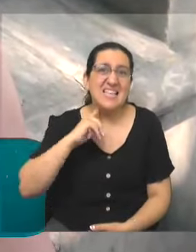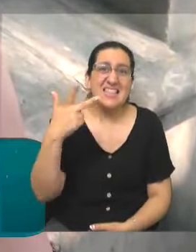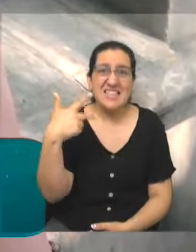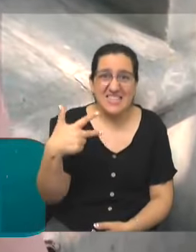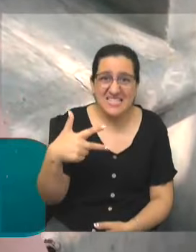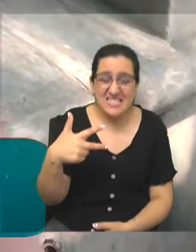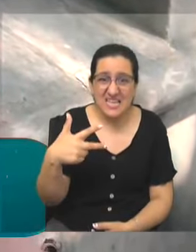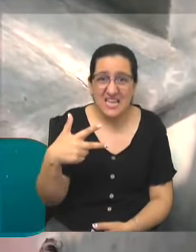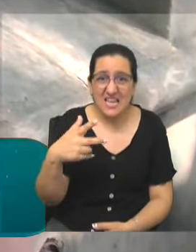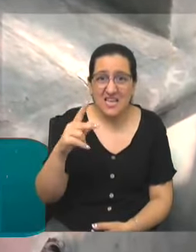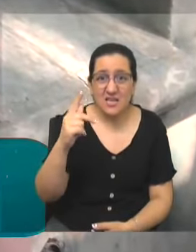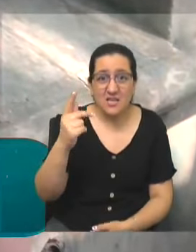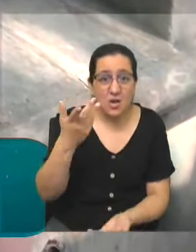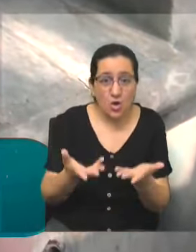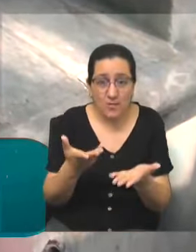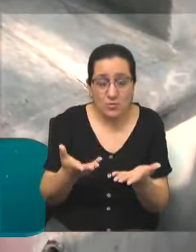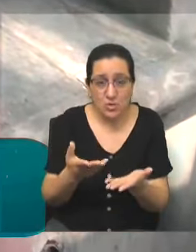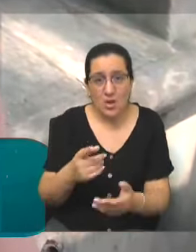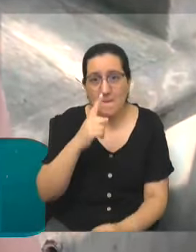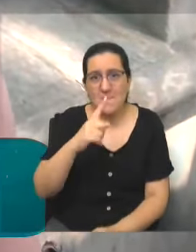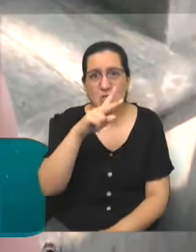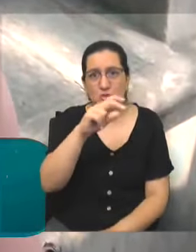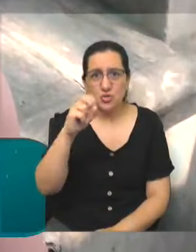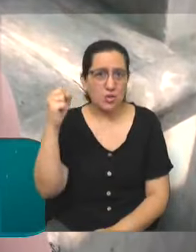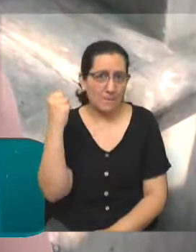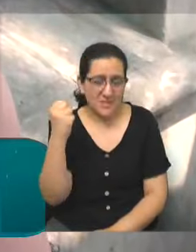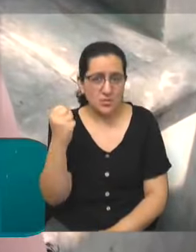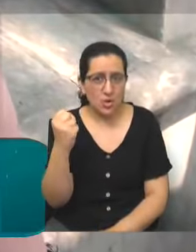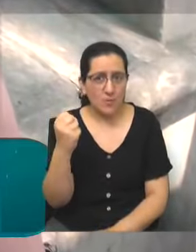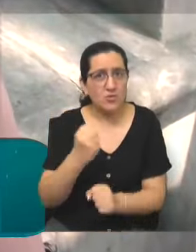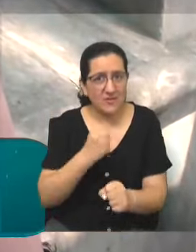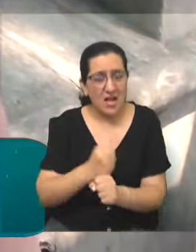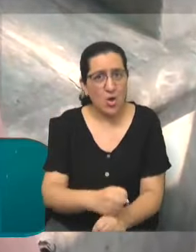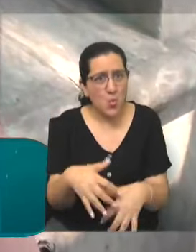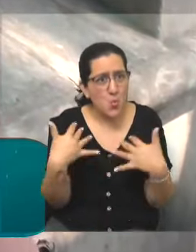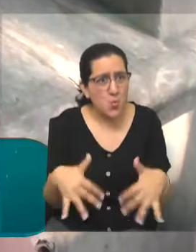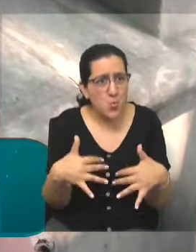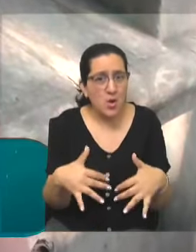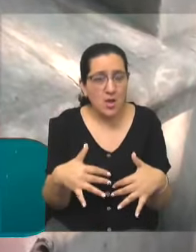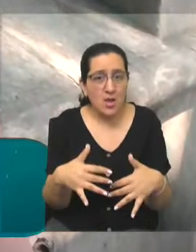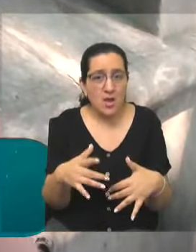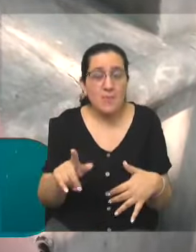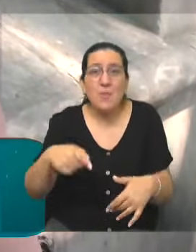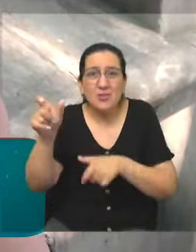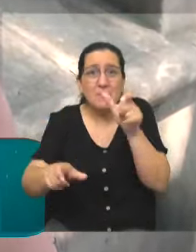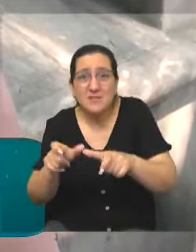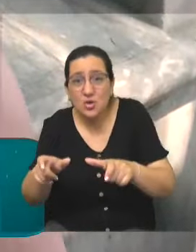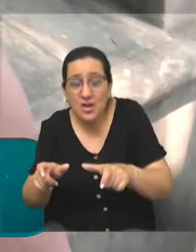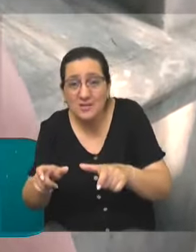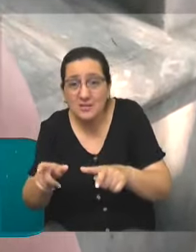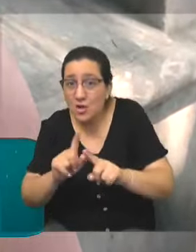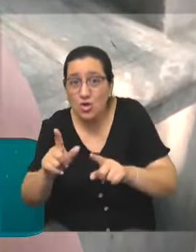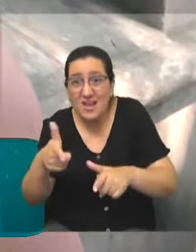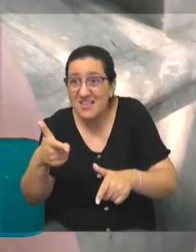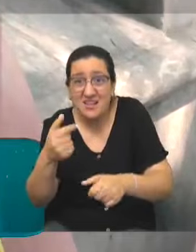1.200 pesos, para alguien que labura cuesta, pero para los que están en otras necesidades, es